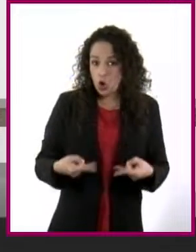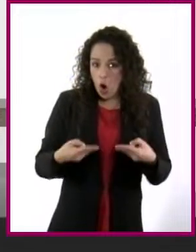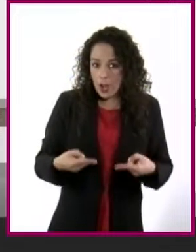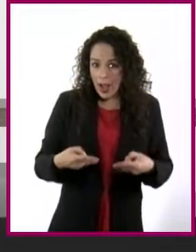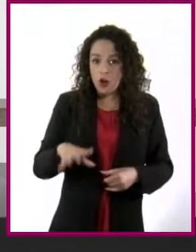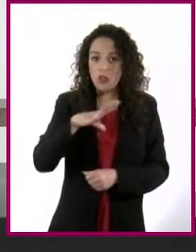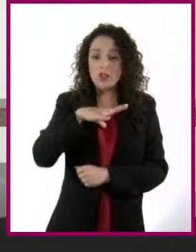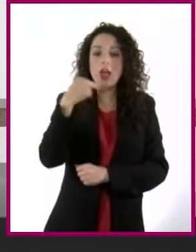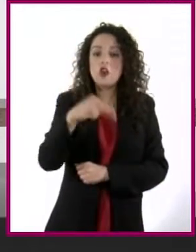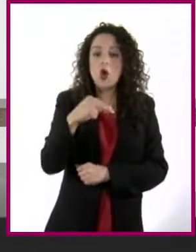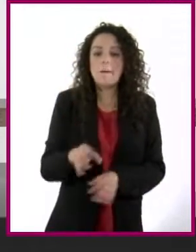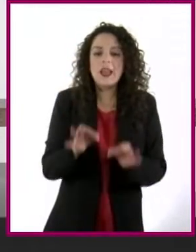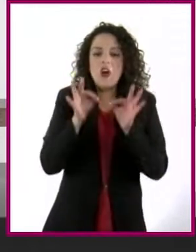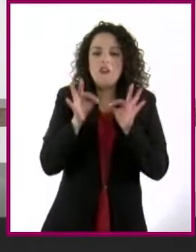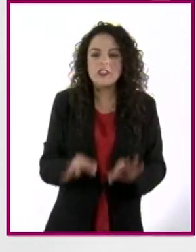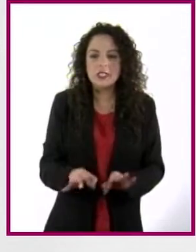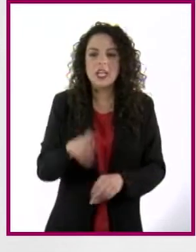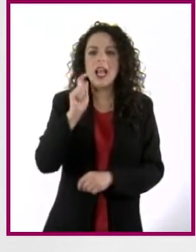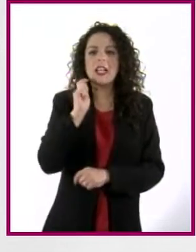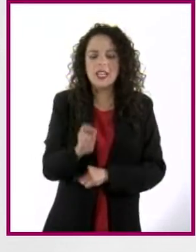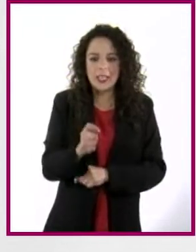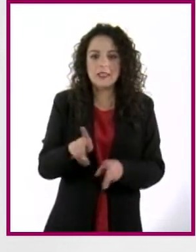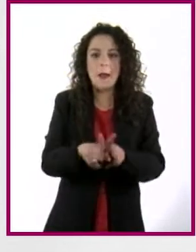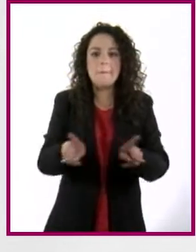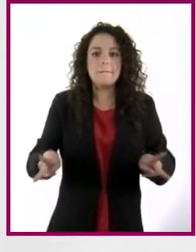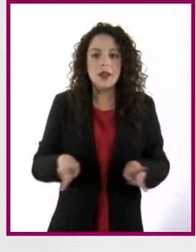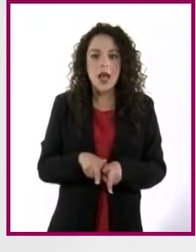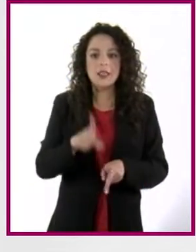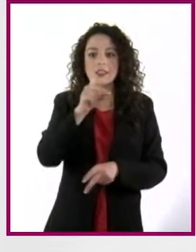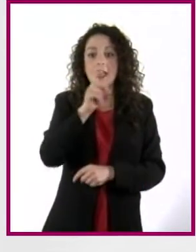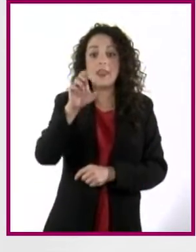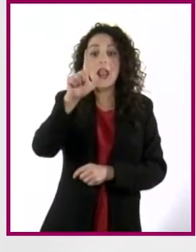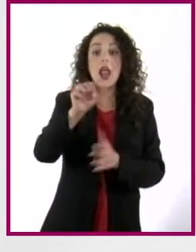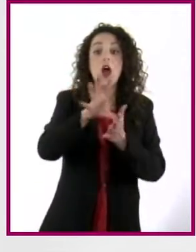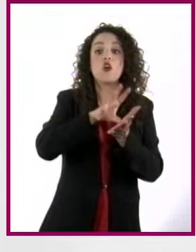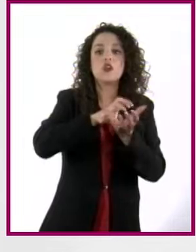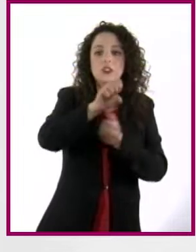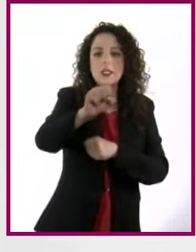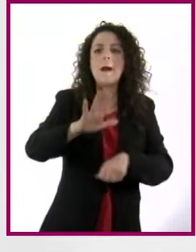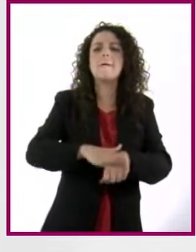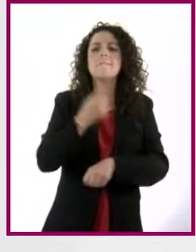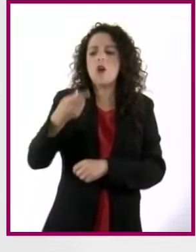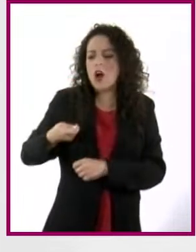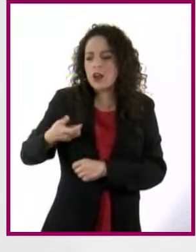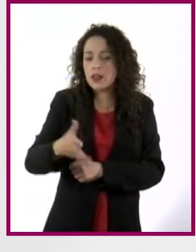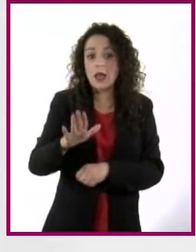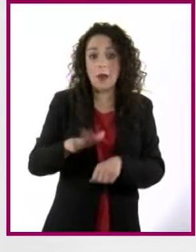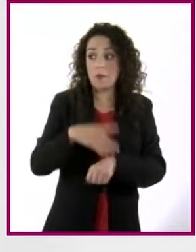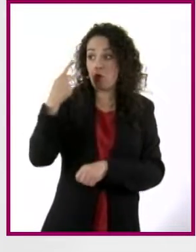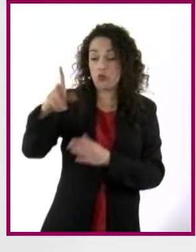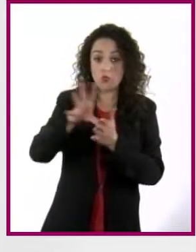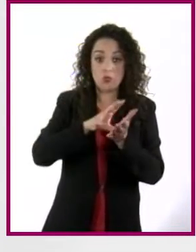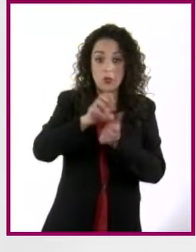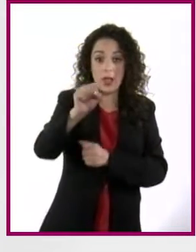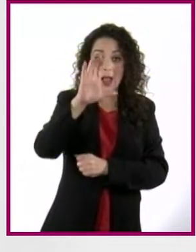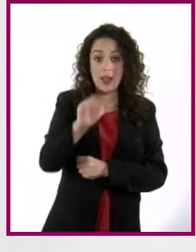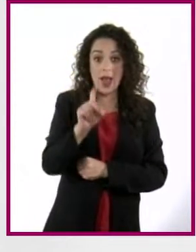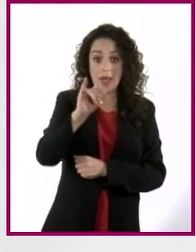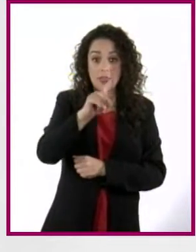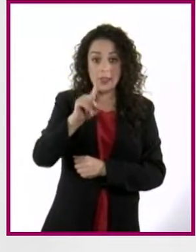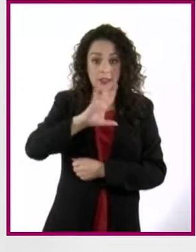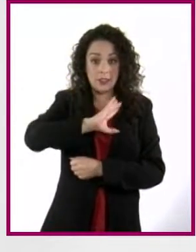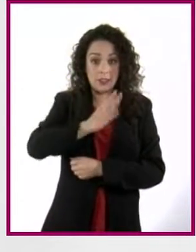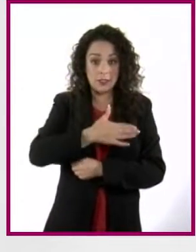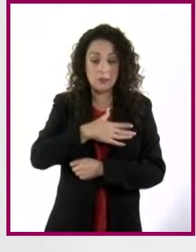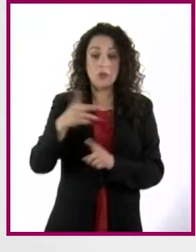nombre oficial, Plaza de la Constitución. Fue bautizada así porque la Constitución de Cádiz española se ratificó en la capital de la